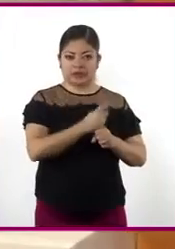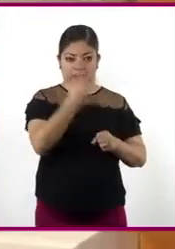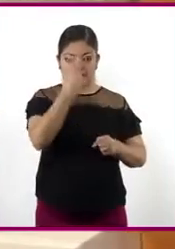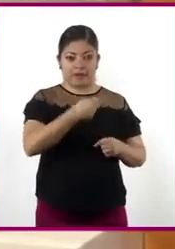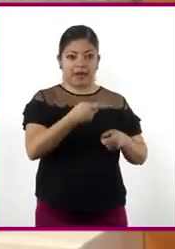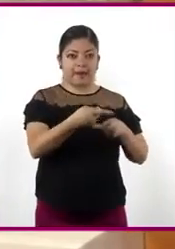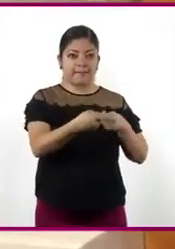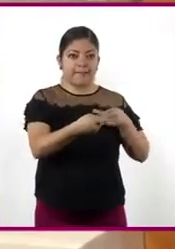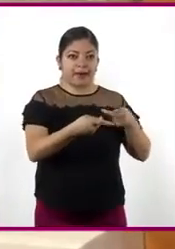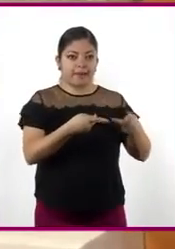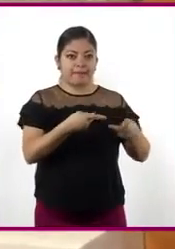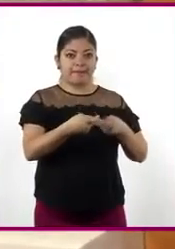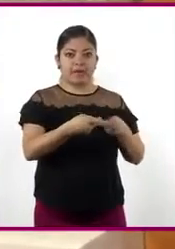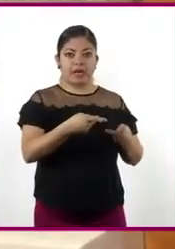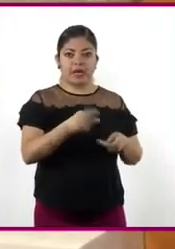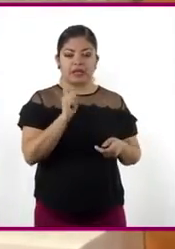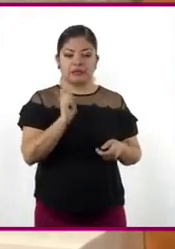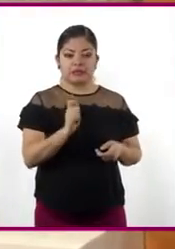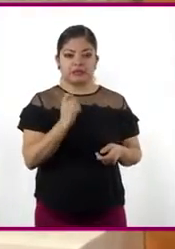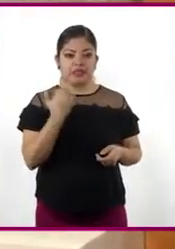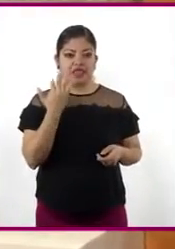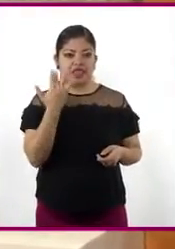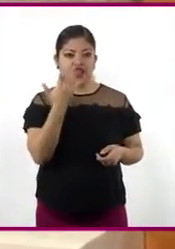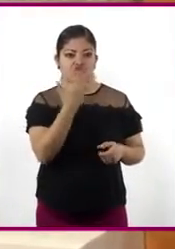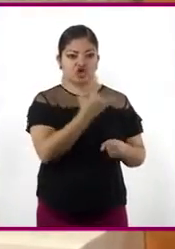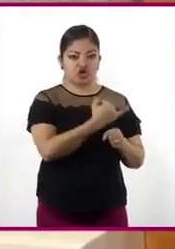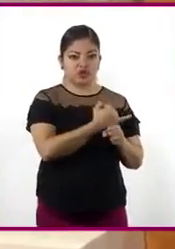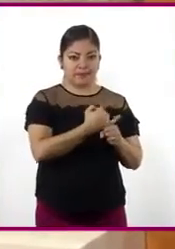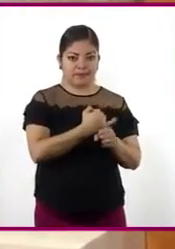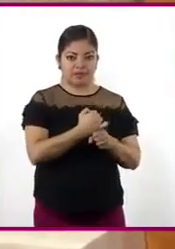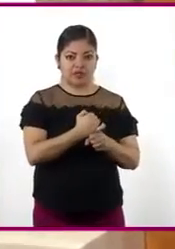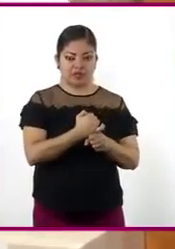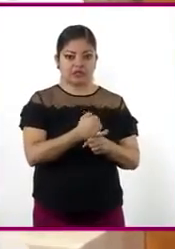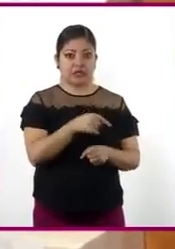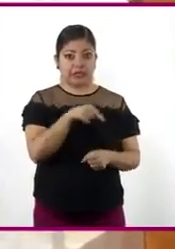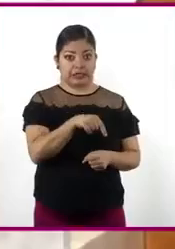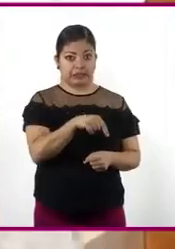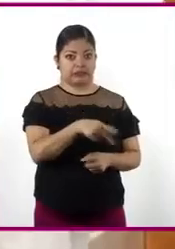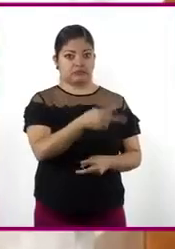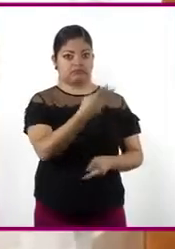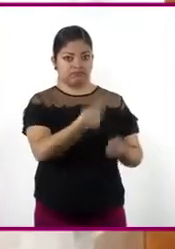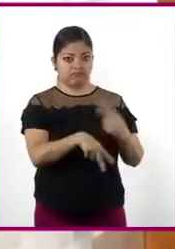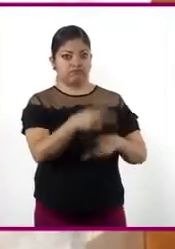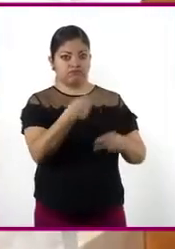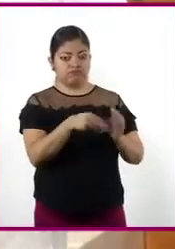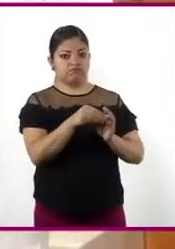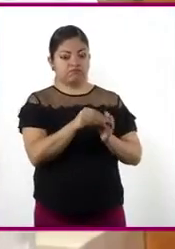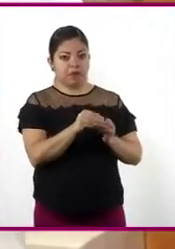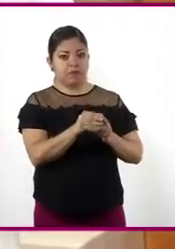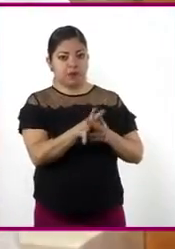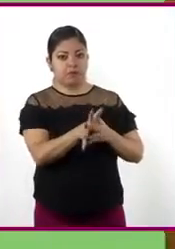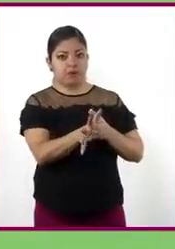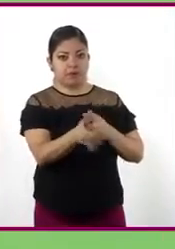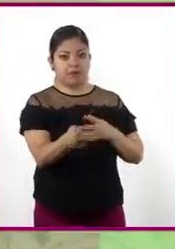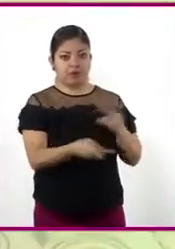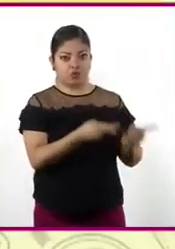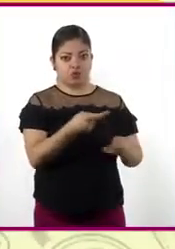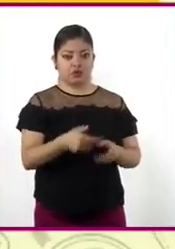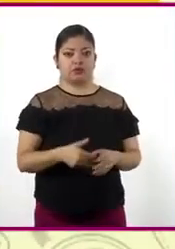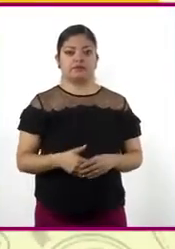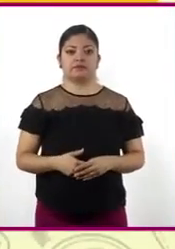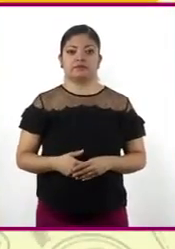preparar nuestra deliciosa investigación y de las cuales se van a derivar más preguntas son: